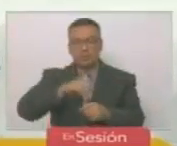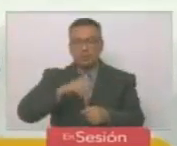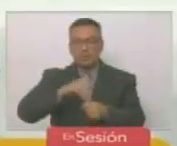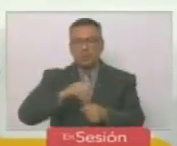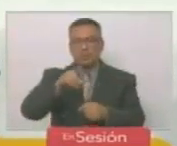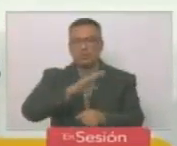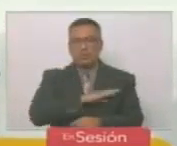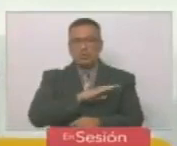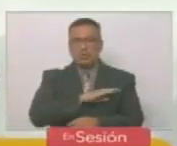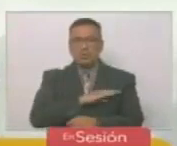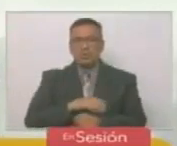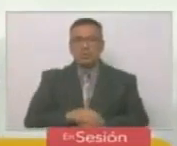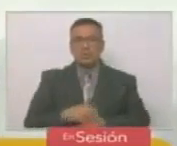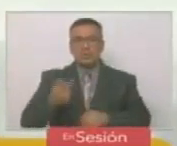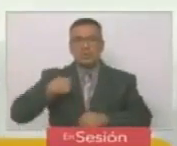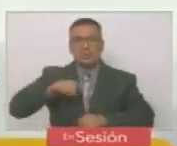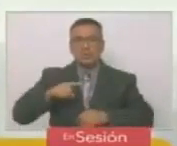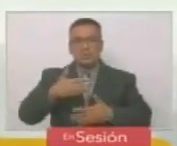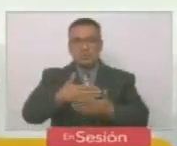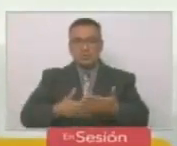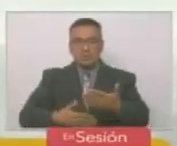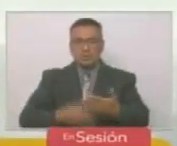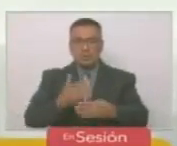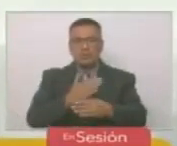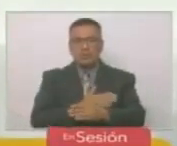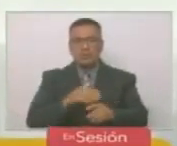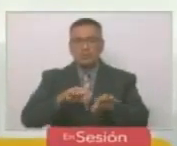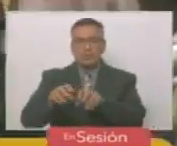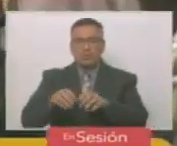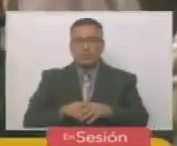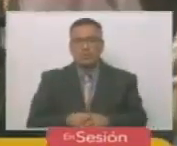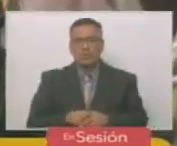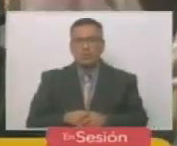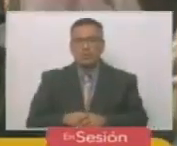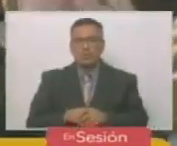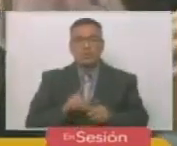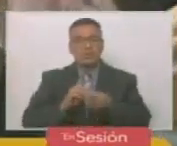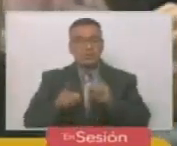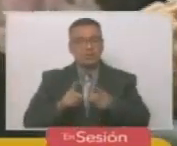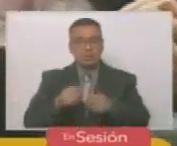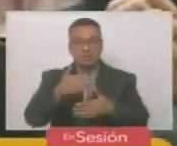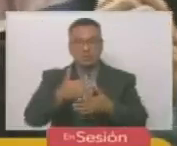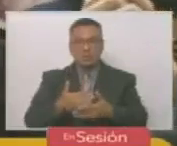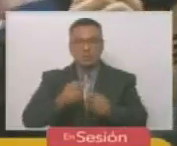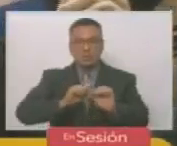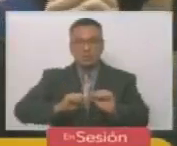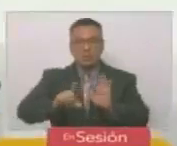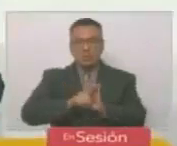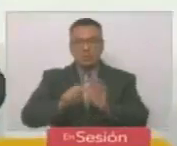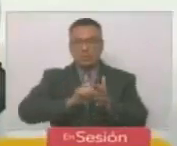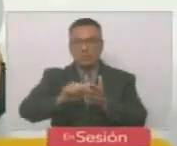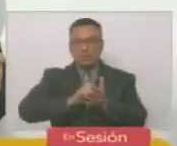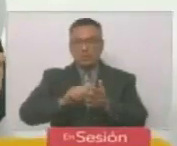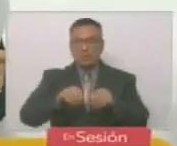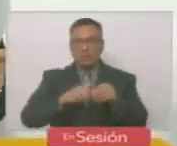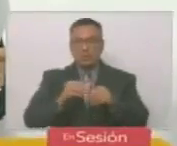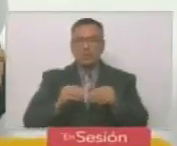sí misma se encuentren en el registro de antecedentes penales, con las excepciones que establezca la ley, reglamentos y